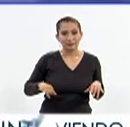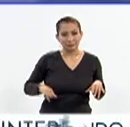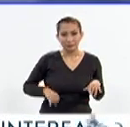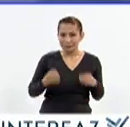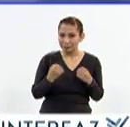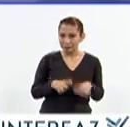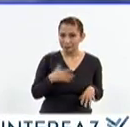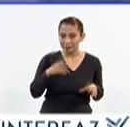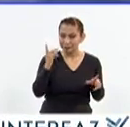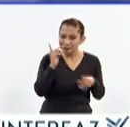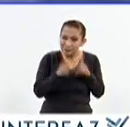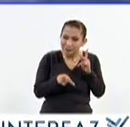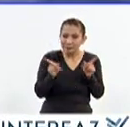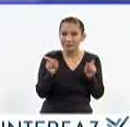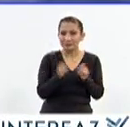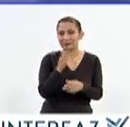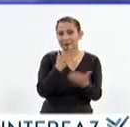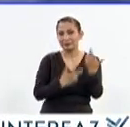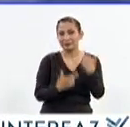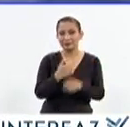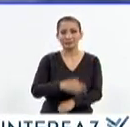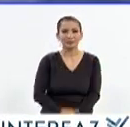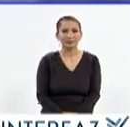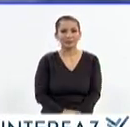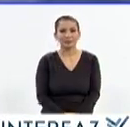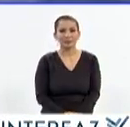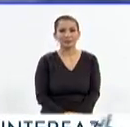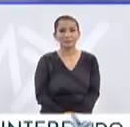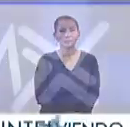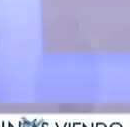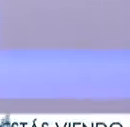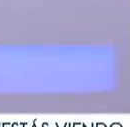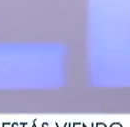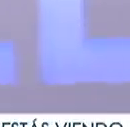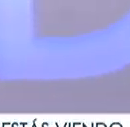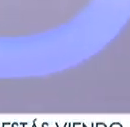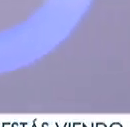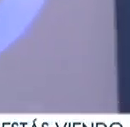interesante, no se lo pierdan. Vamos a hacer mientras tanto una breve pausa y regresamos.